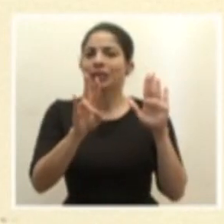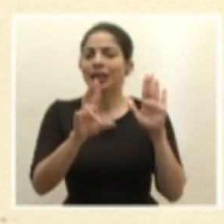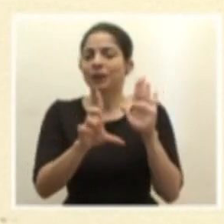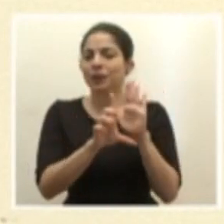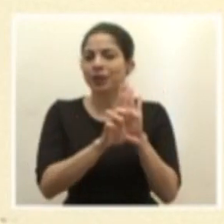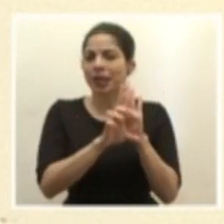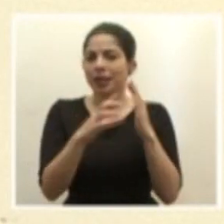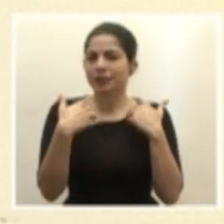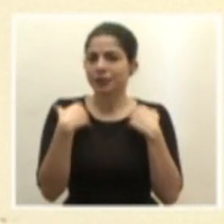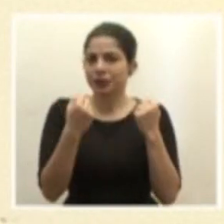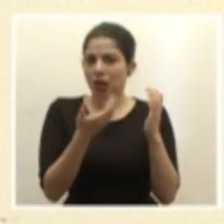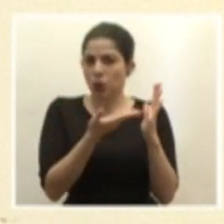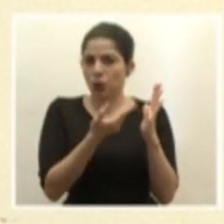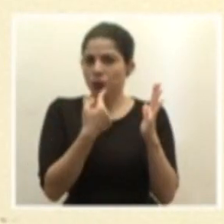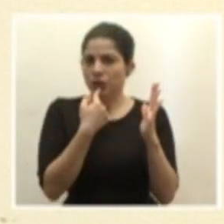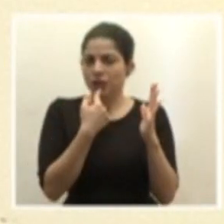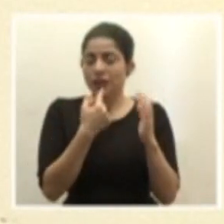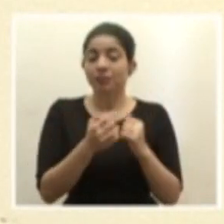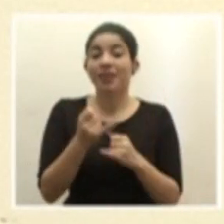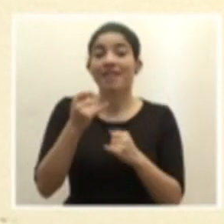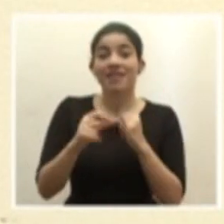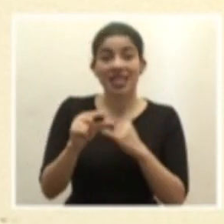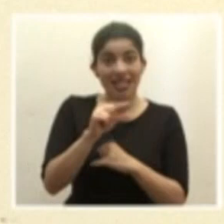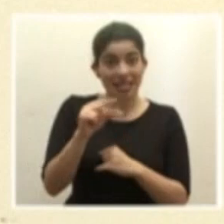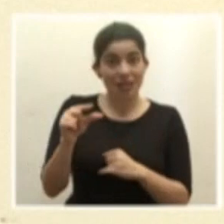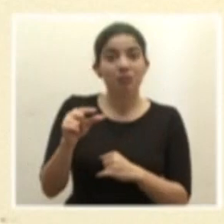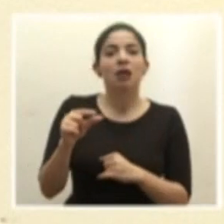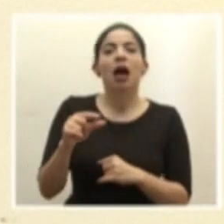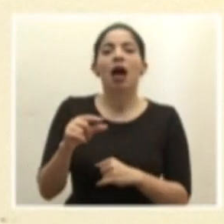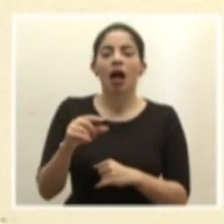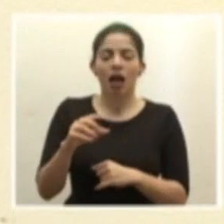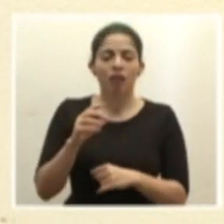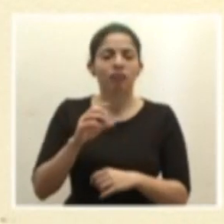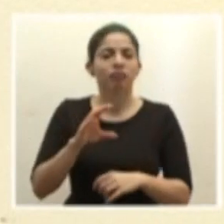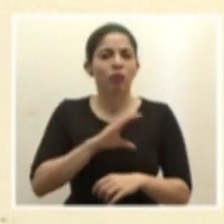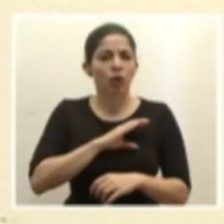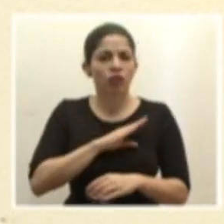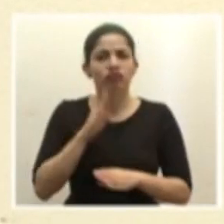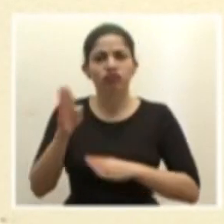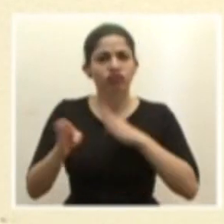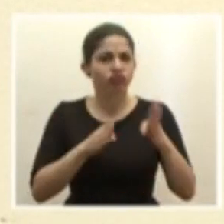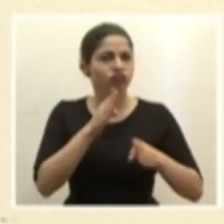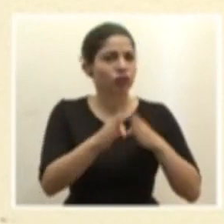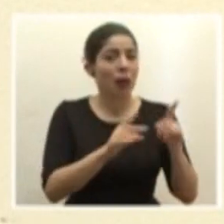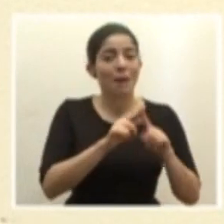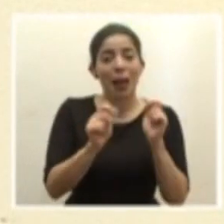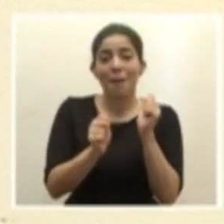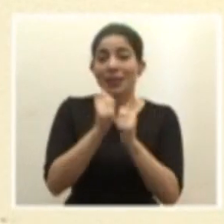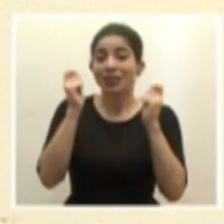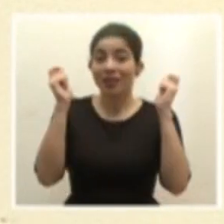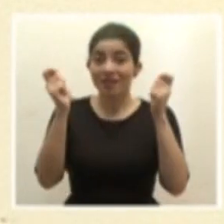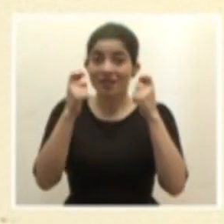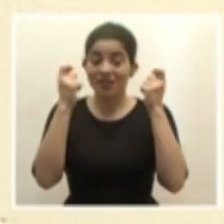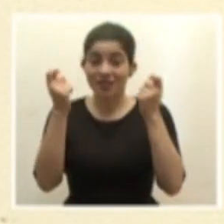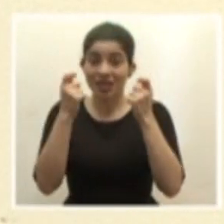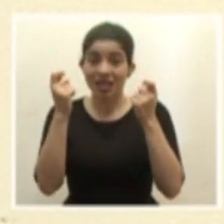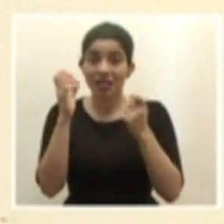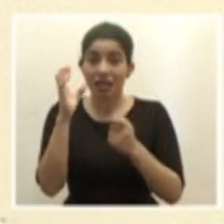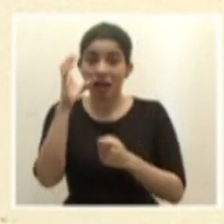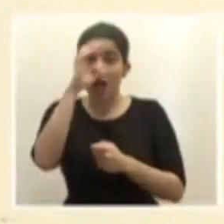Ley de Salud. Y es así como, bueno, el fin de semana tuvimos personal disponible para atenderlo, sin embargo, la mayoría de las fiestas, que